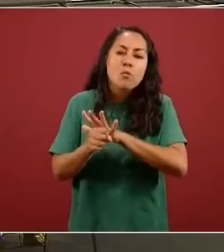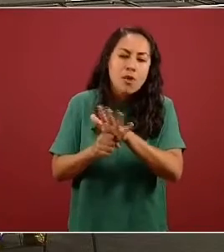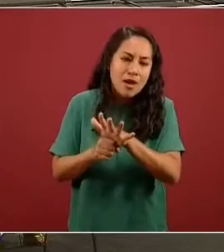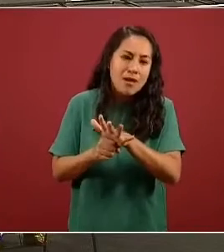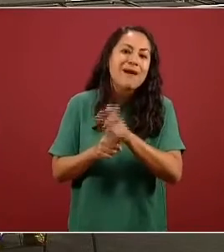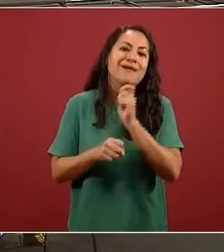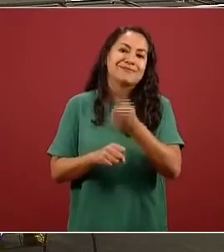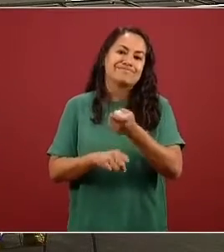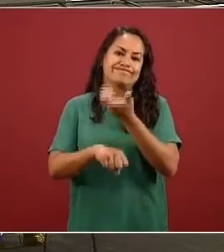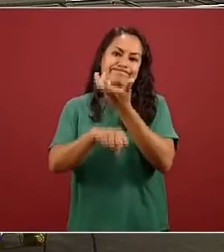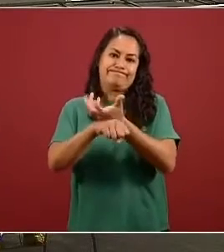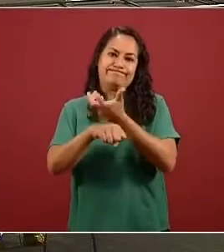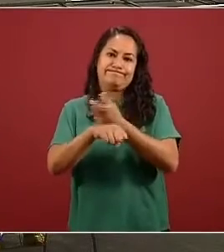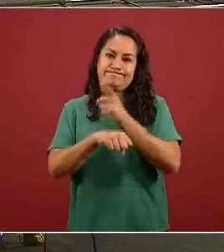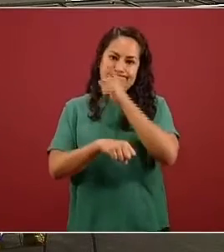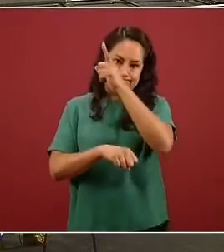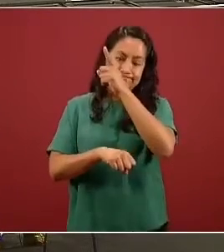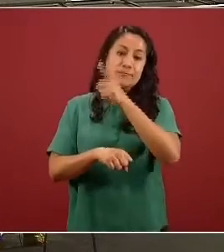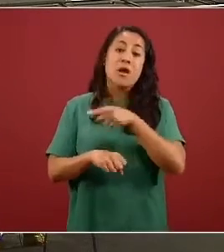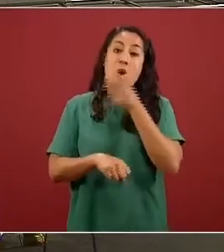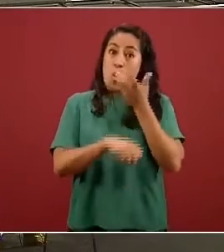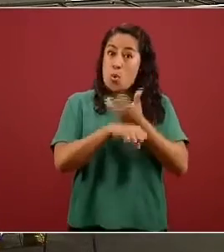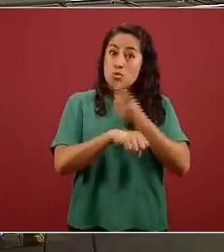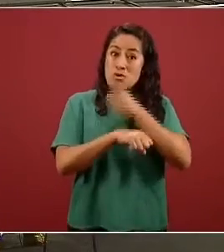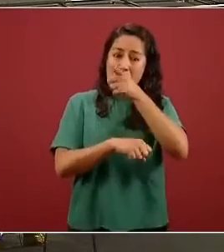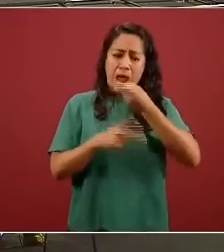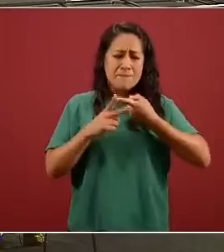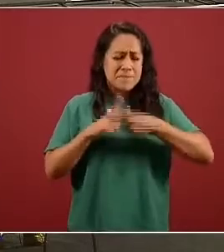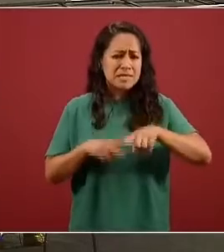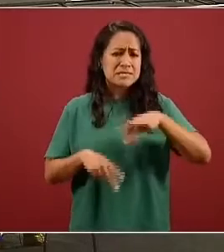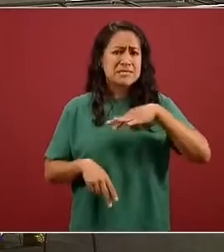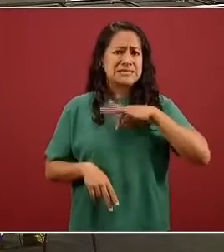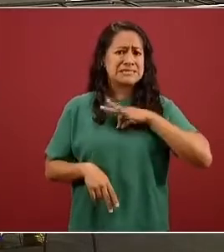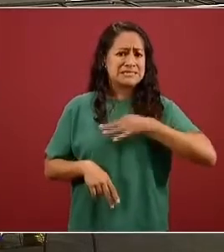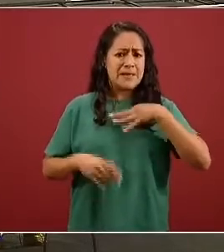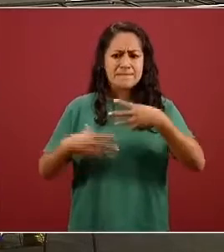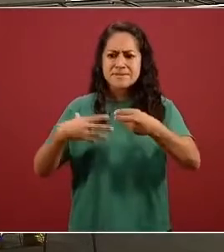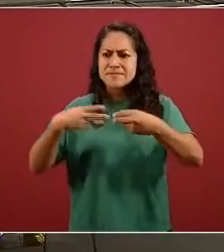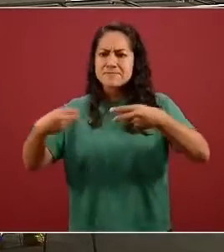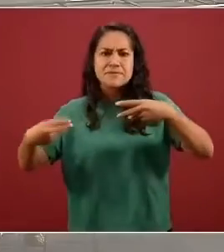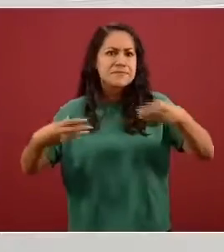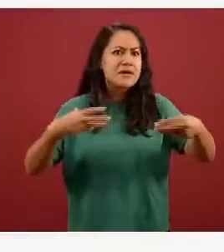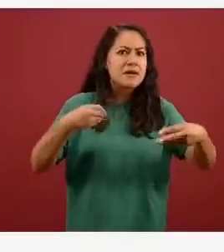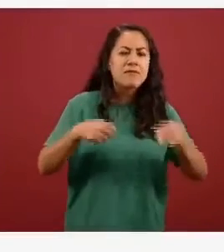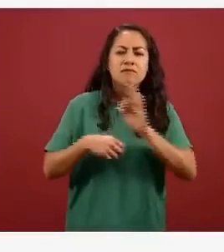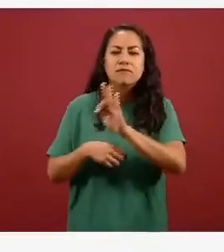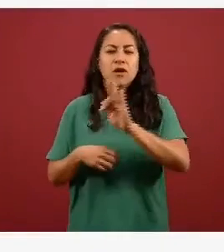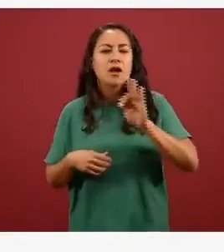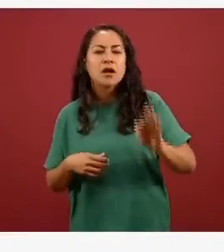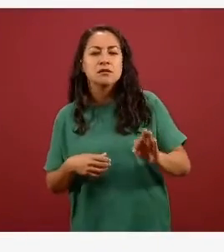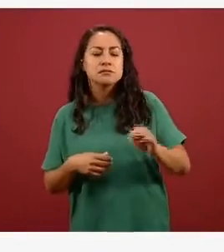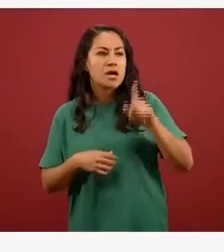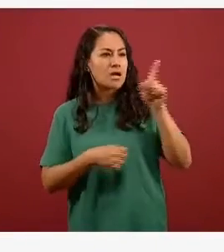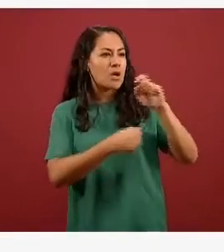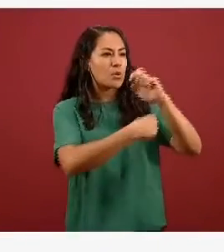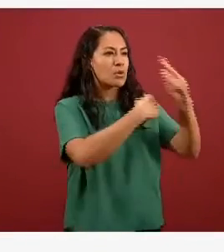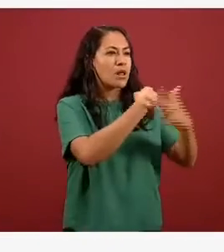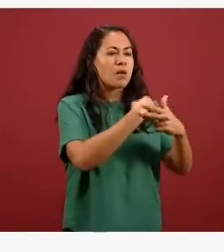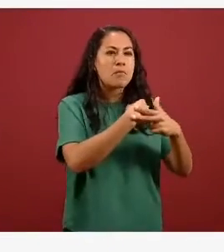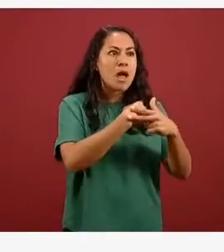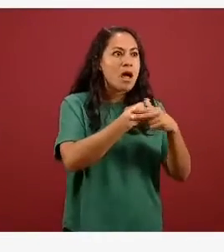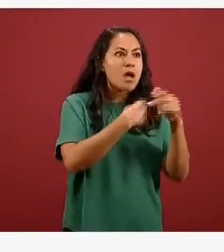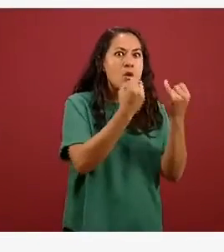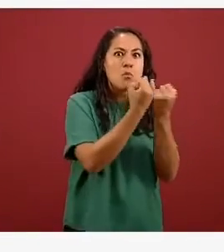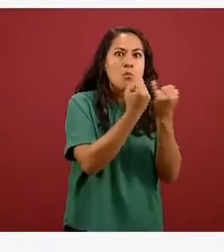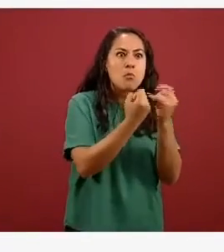tuvo un inicio de su epidemia más en las fechas similares a las de Europa que a las fechas en las